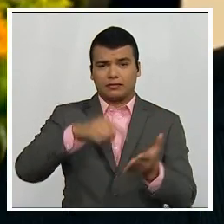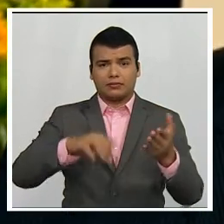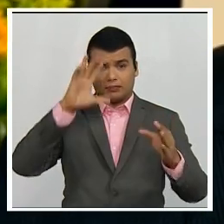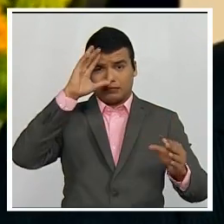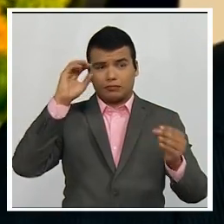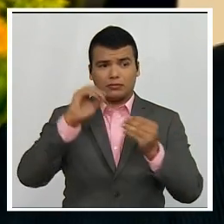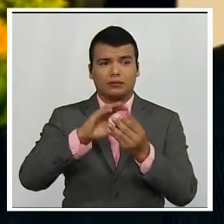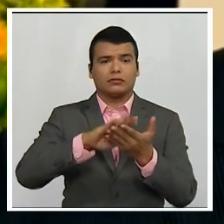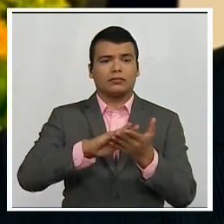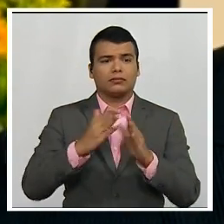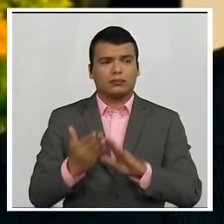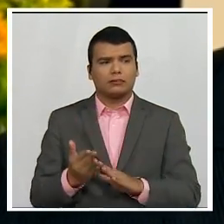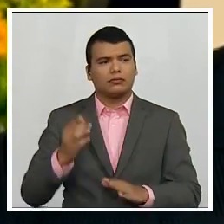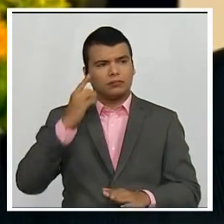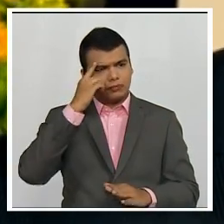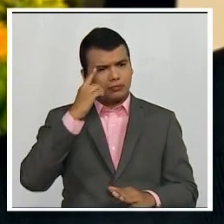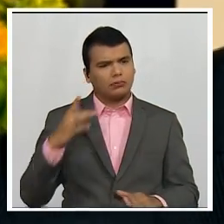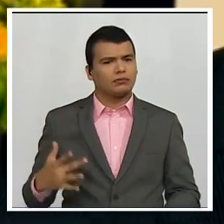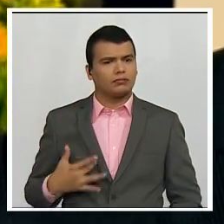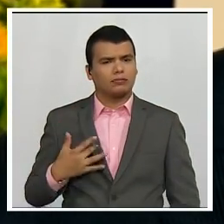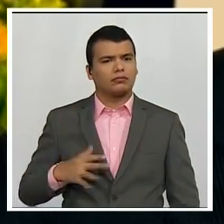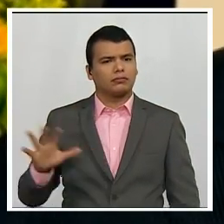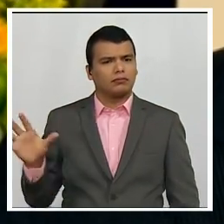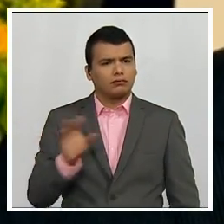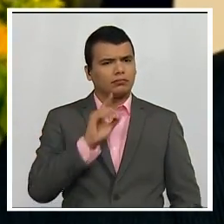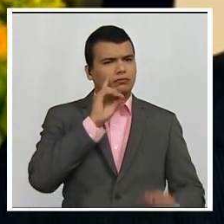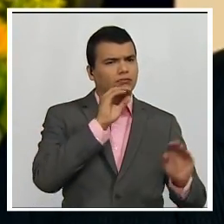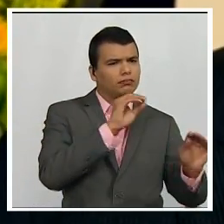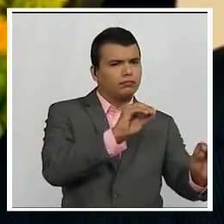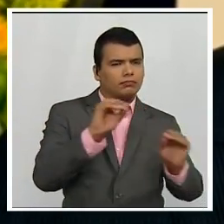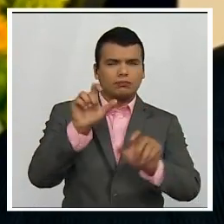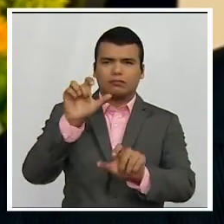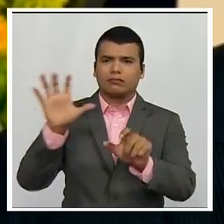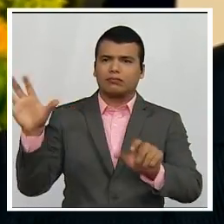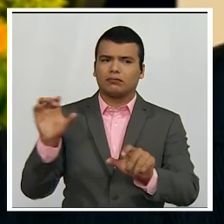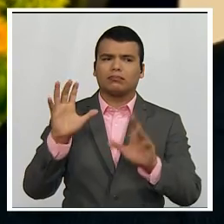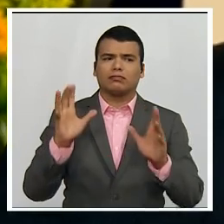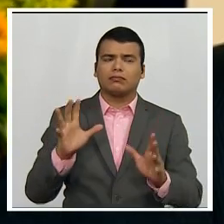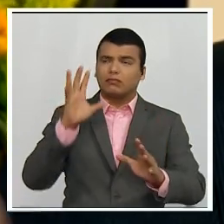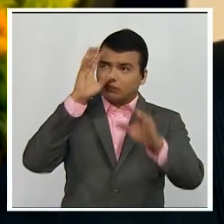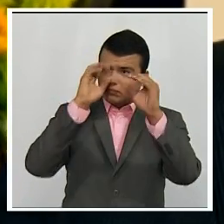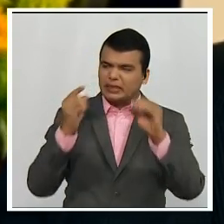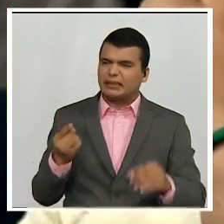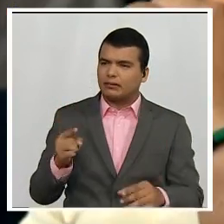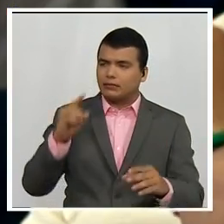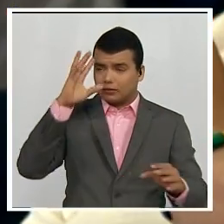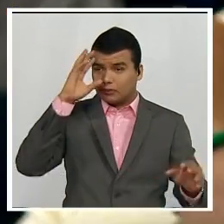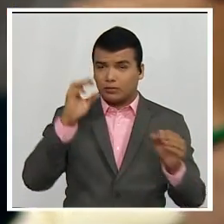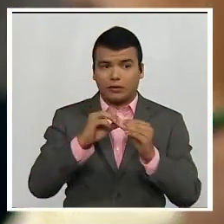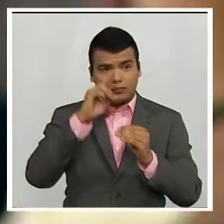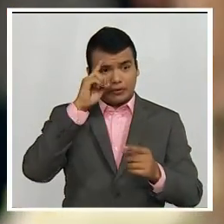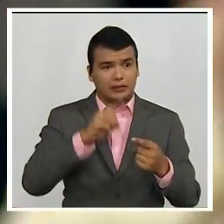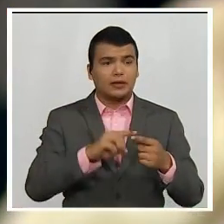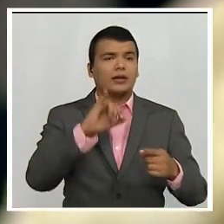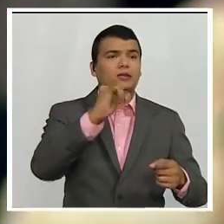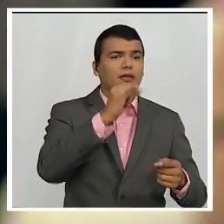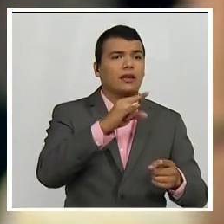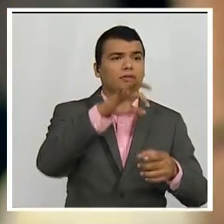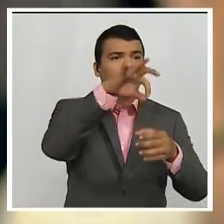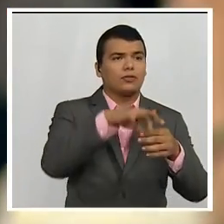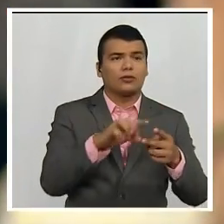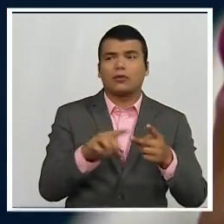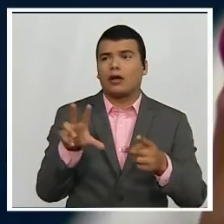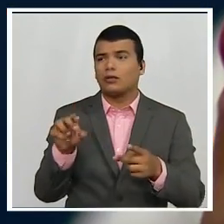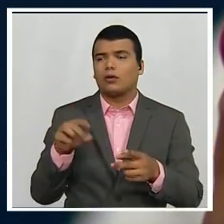hay que meterle un poquito más de pedagogía a la gente para que conozca los acuerdos no para que vote sí o no sino para que ellos conozcan